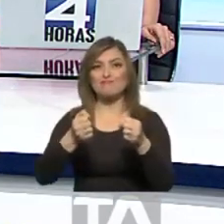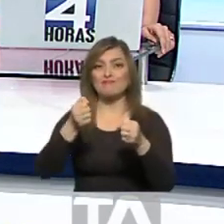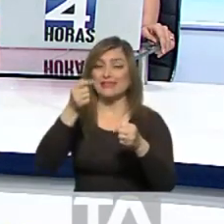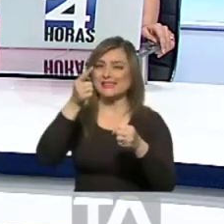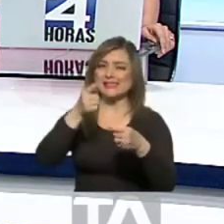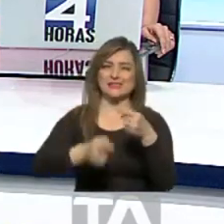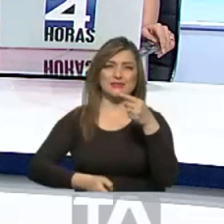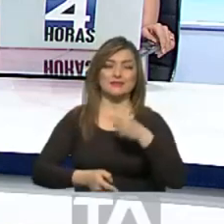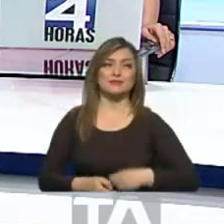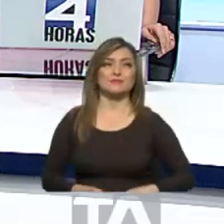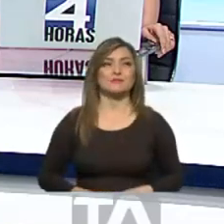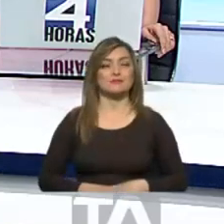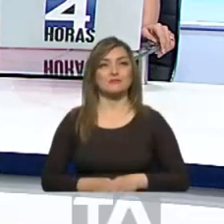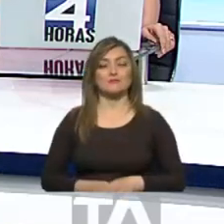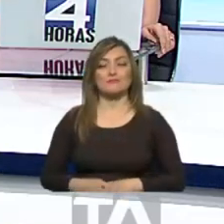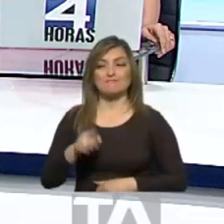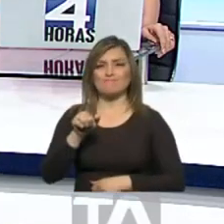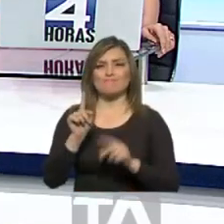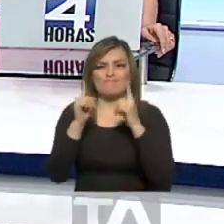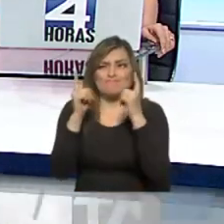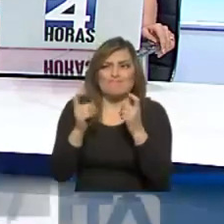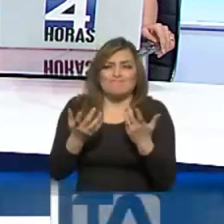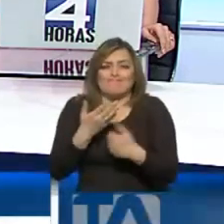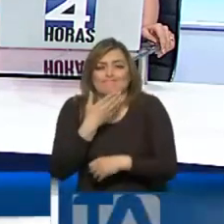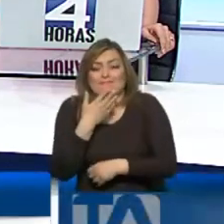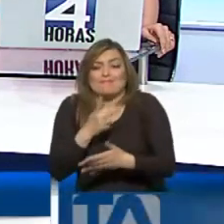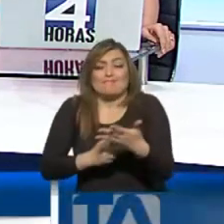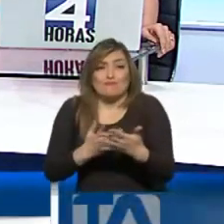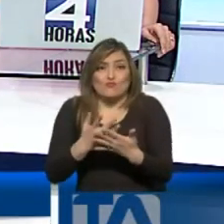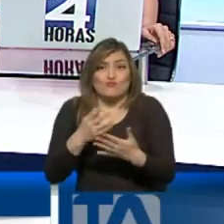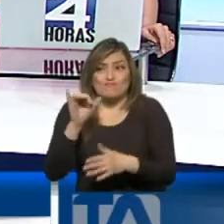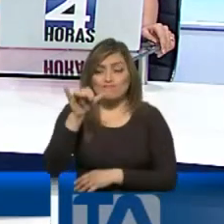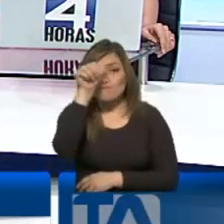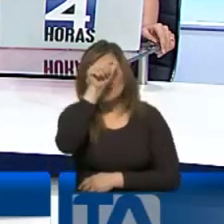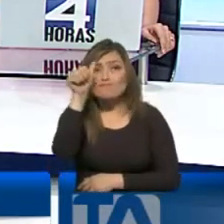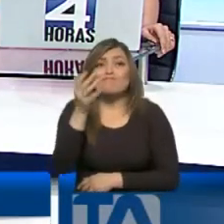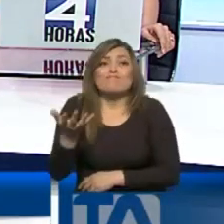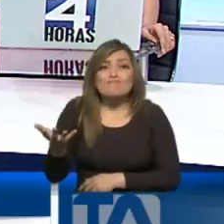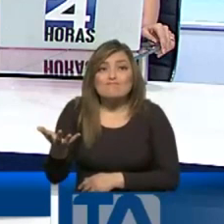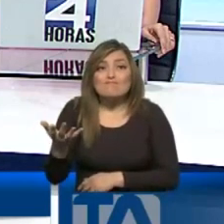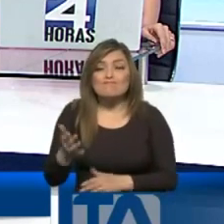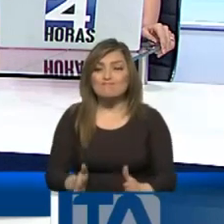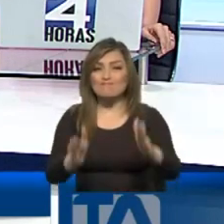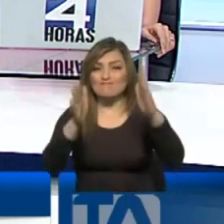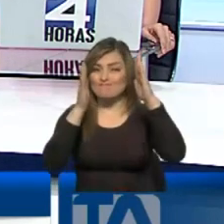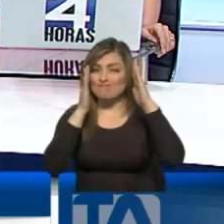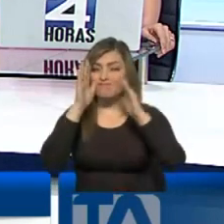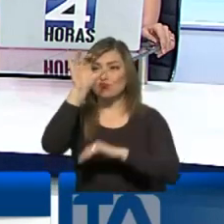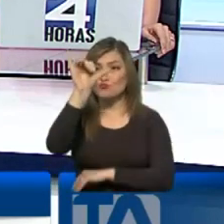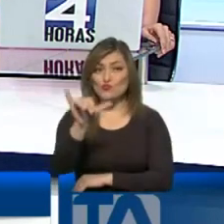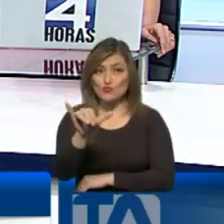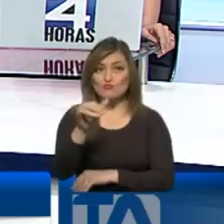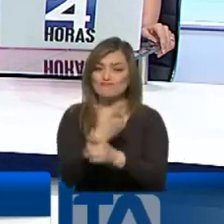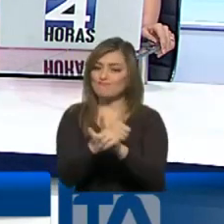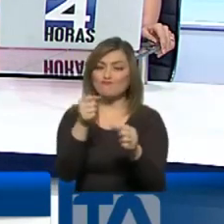particular puede circular. Y si usted se está preguntando qué pasará en cambio el fin de semana y el feriado, preste atención porque el sábado